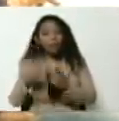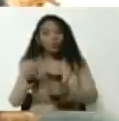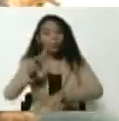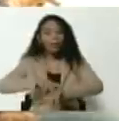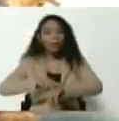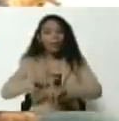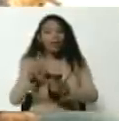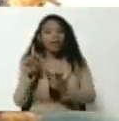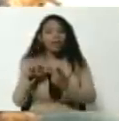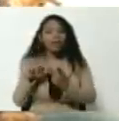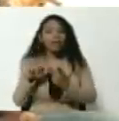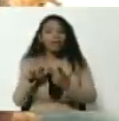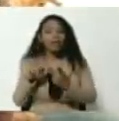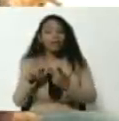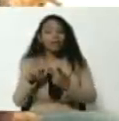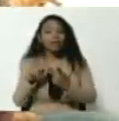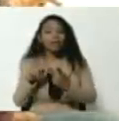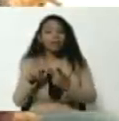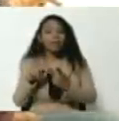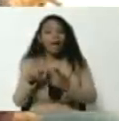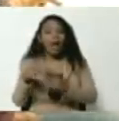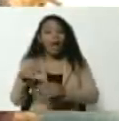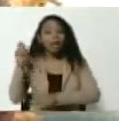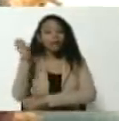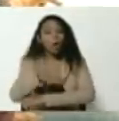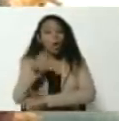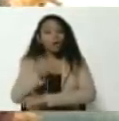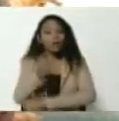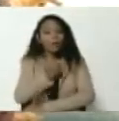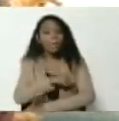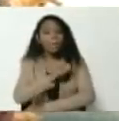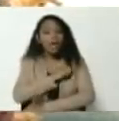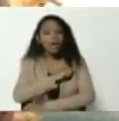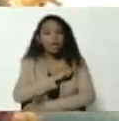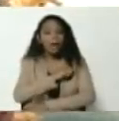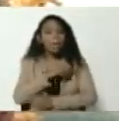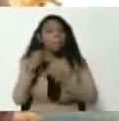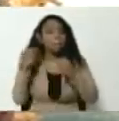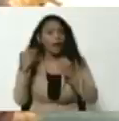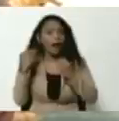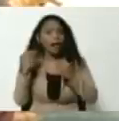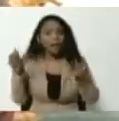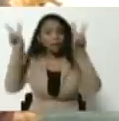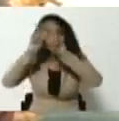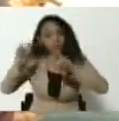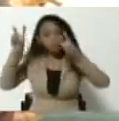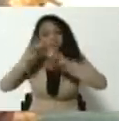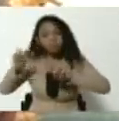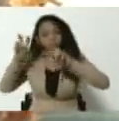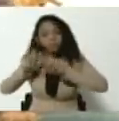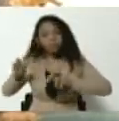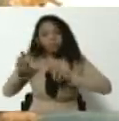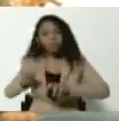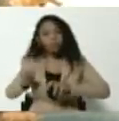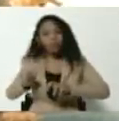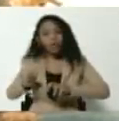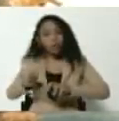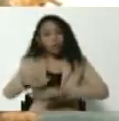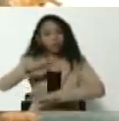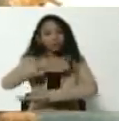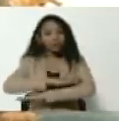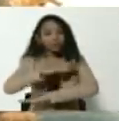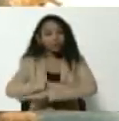Paraguay, a las Cortes de España, para que se investigue los